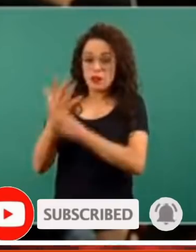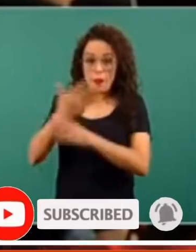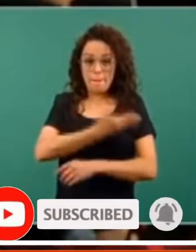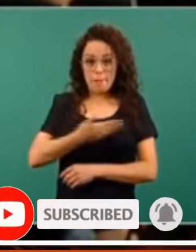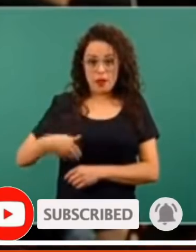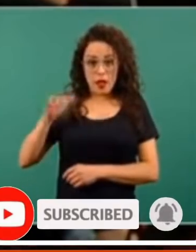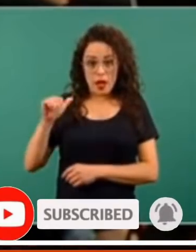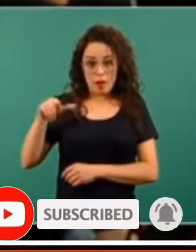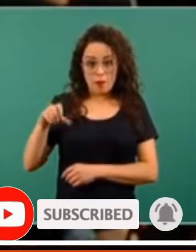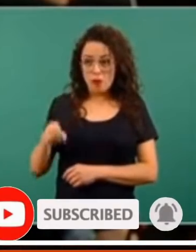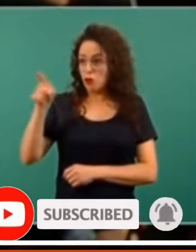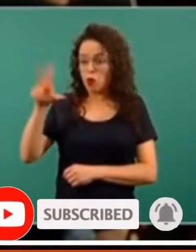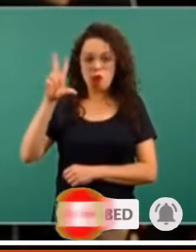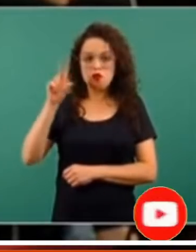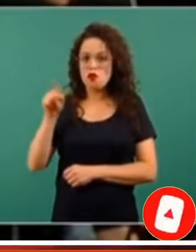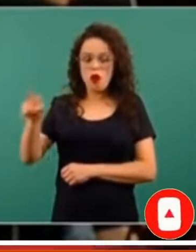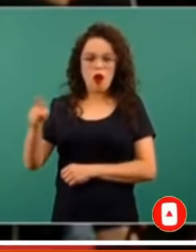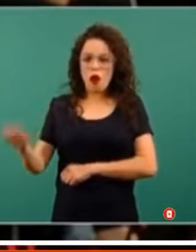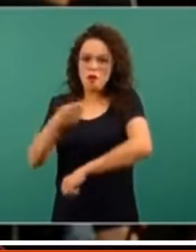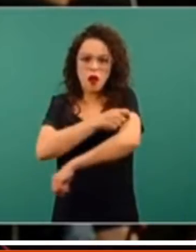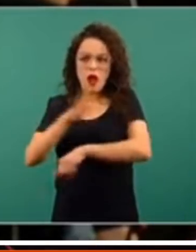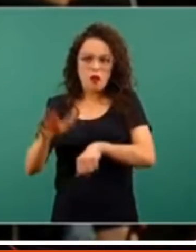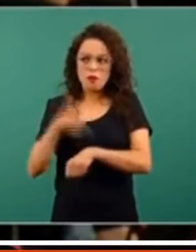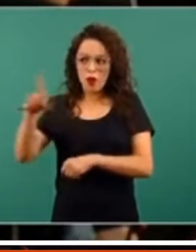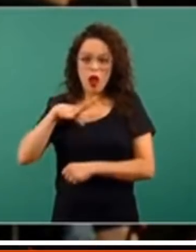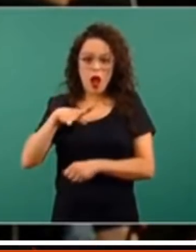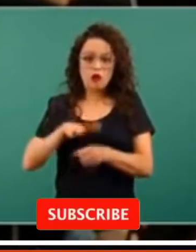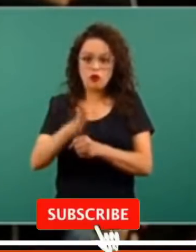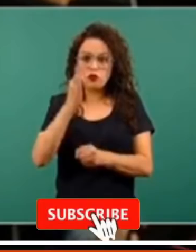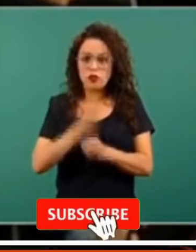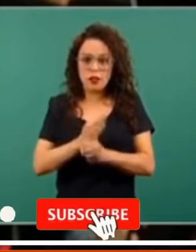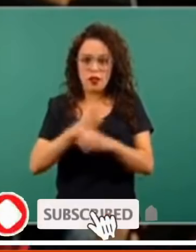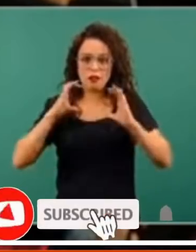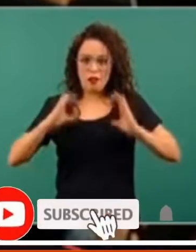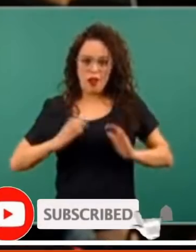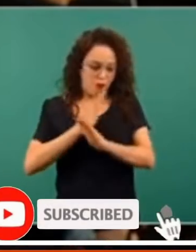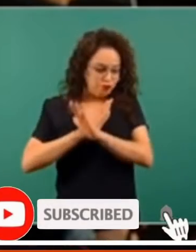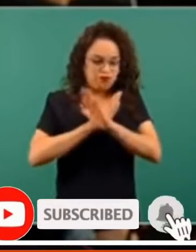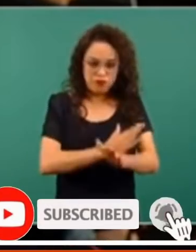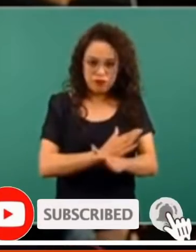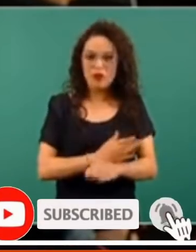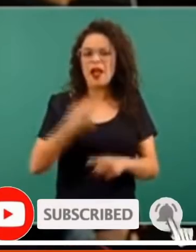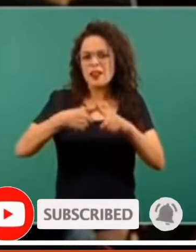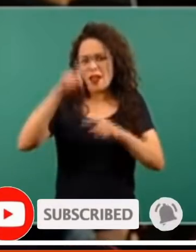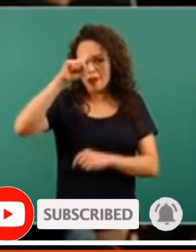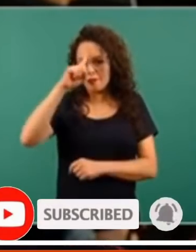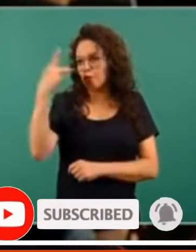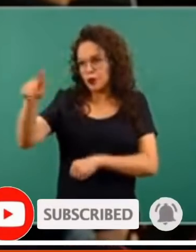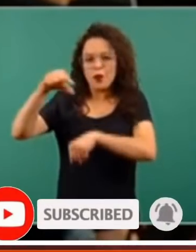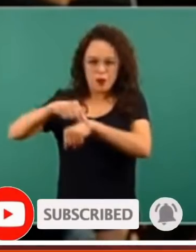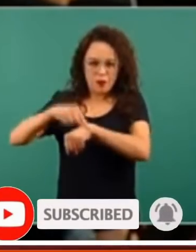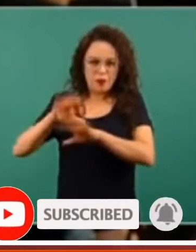a vacunar porque tiene suficientes anticuerpos, seguramente esa es la recomendación que le han hecho sus médicos. Todas las personas que ya tuvieron